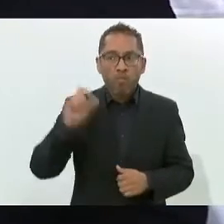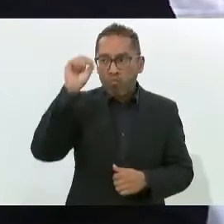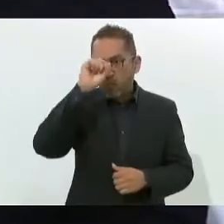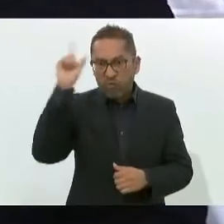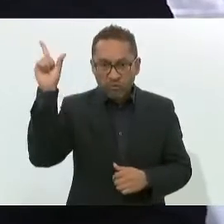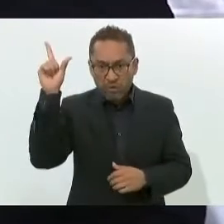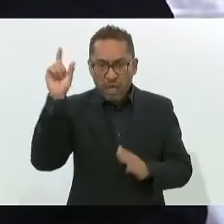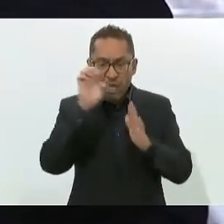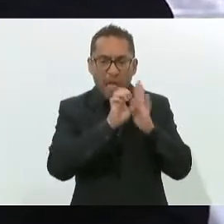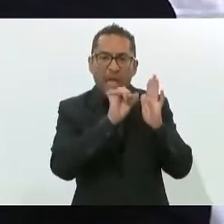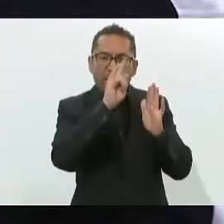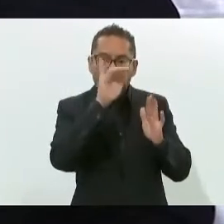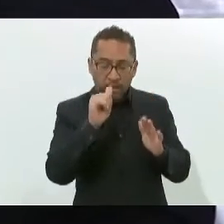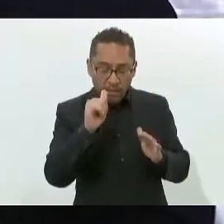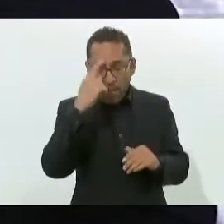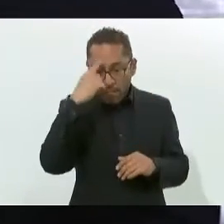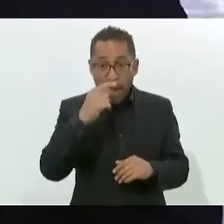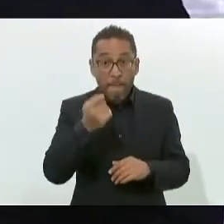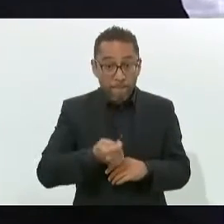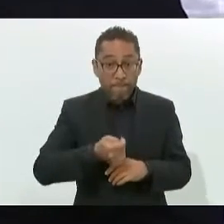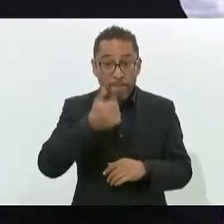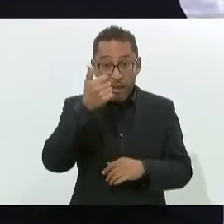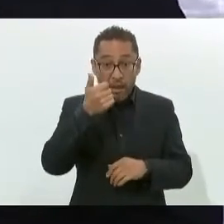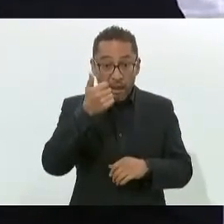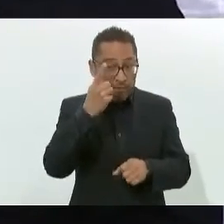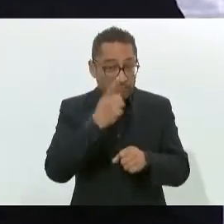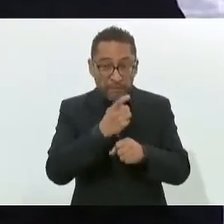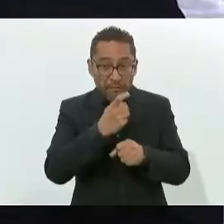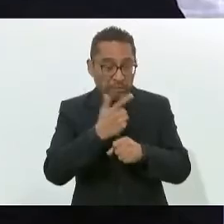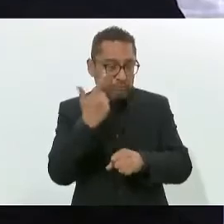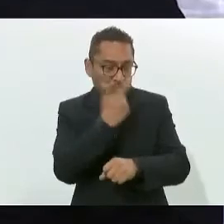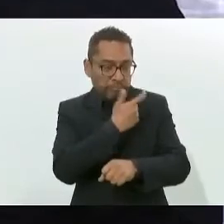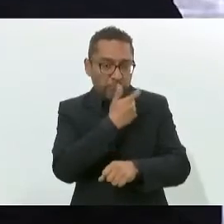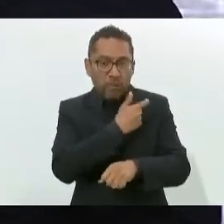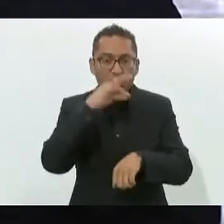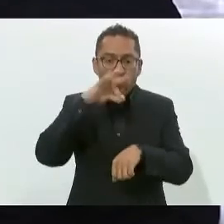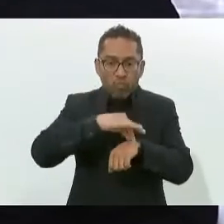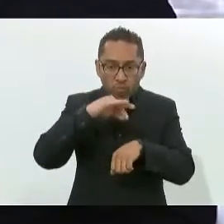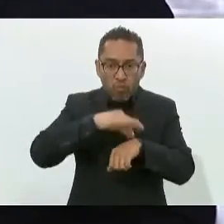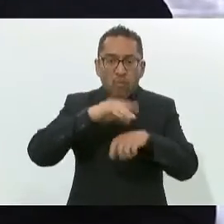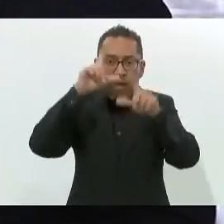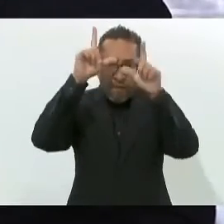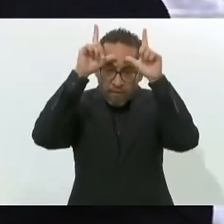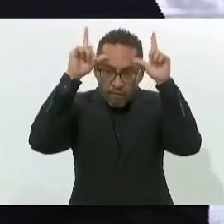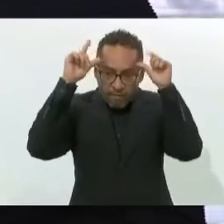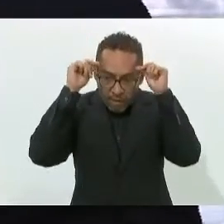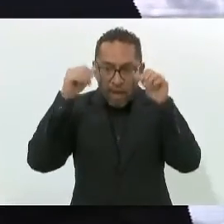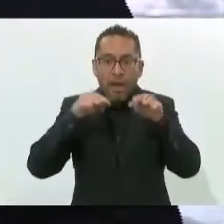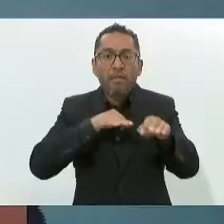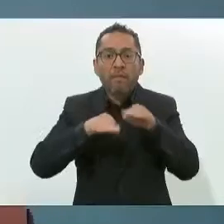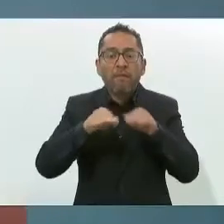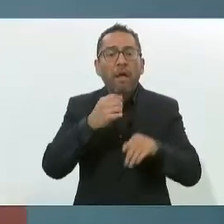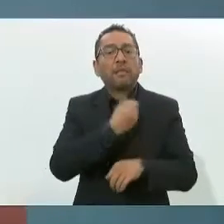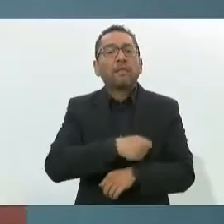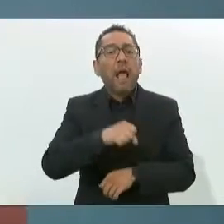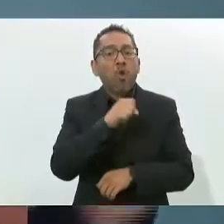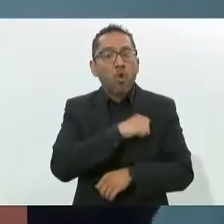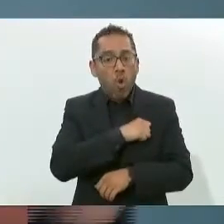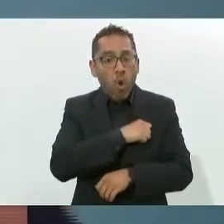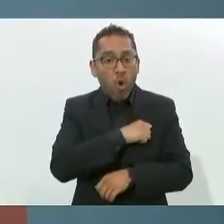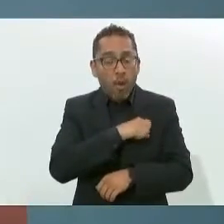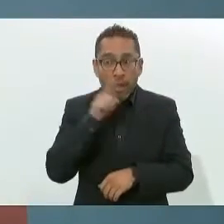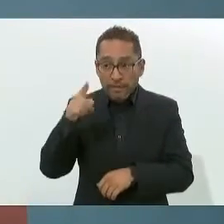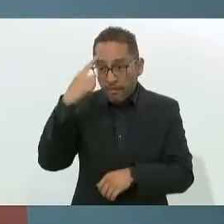ética, de vacunar primero a los médicos, enfermeras, a los trabajadores de la salud que